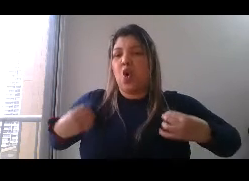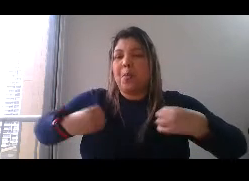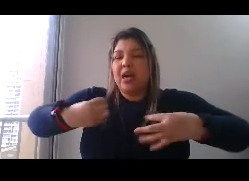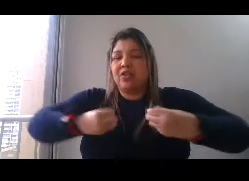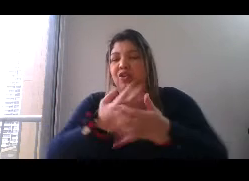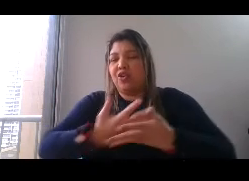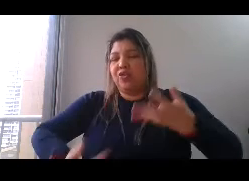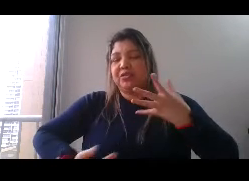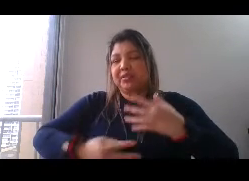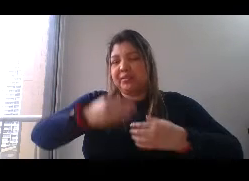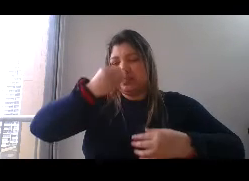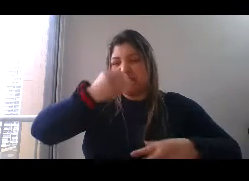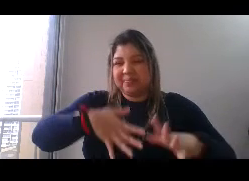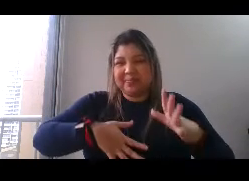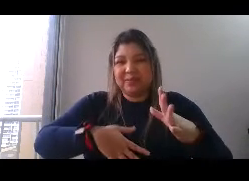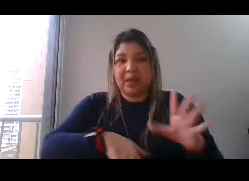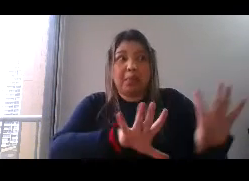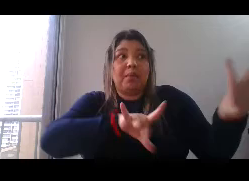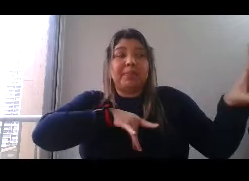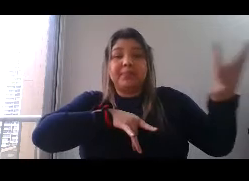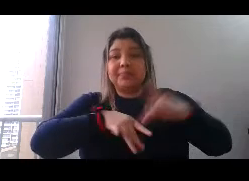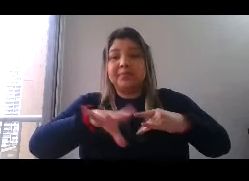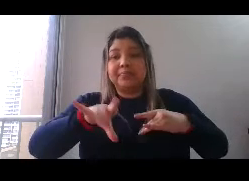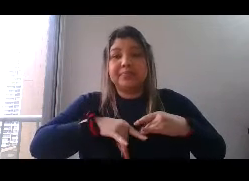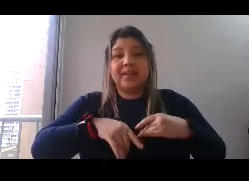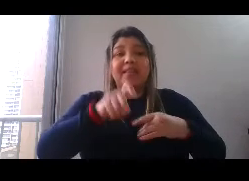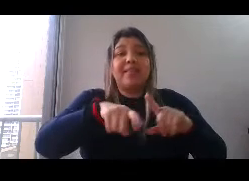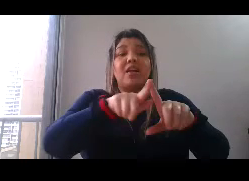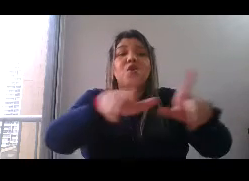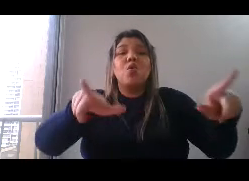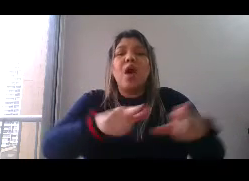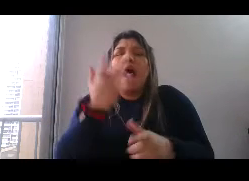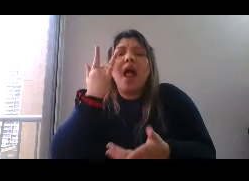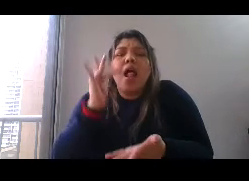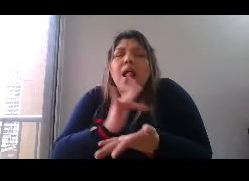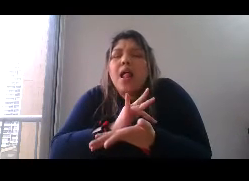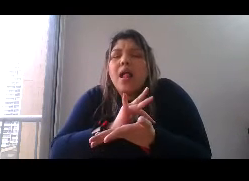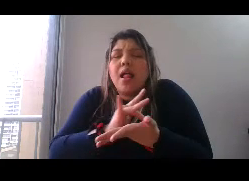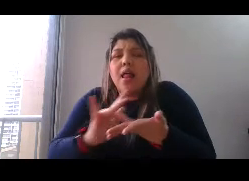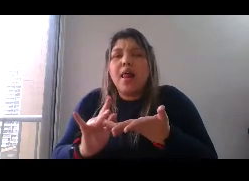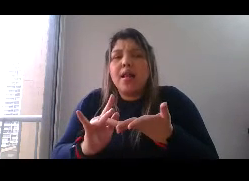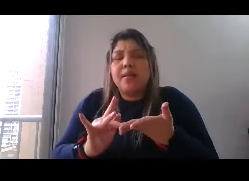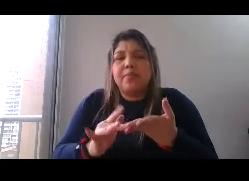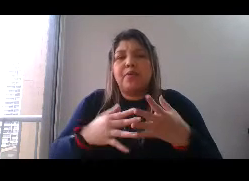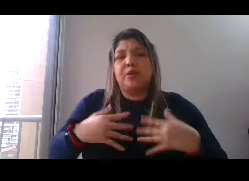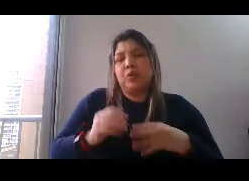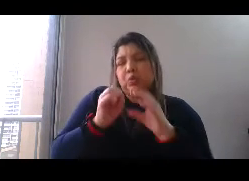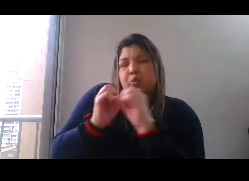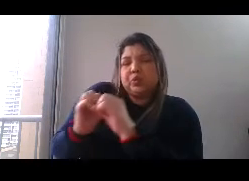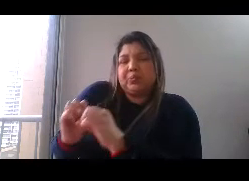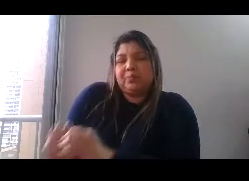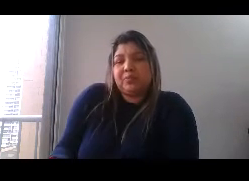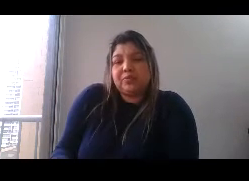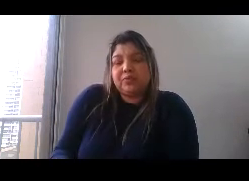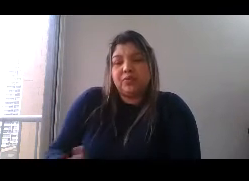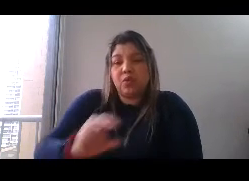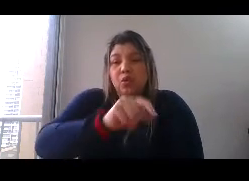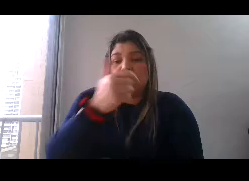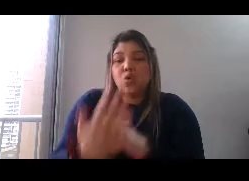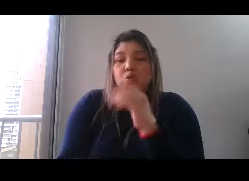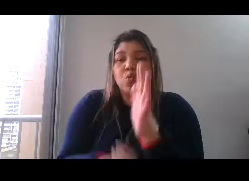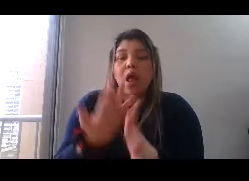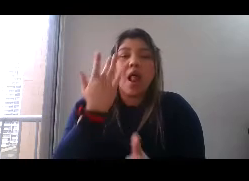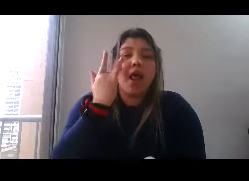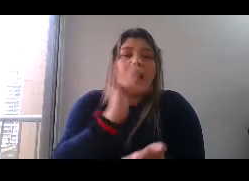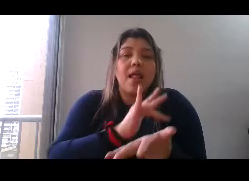contaminada, y tener en la habitación limpia donde se cambian los elementos de protección personal que se